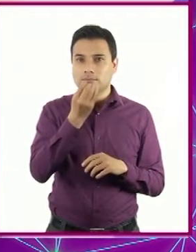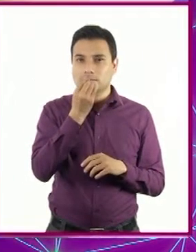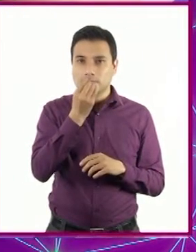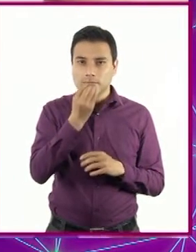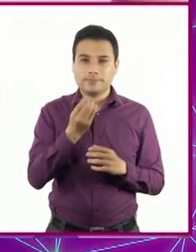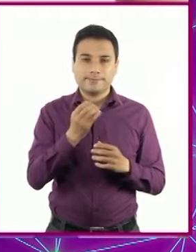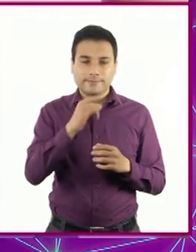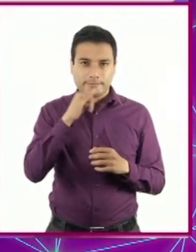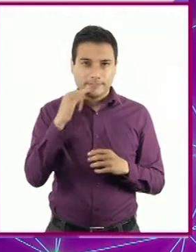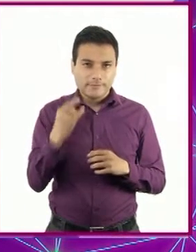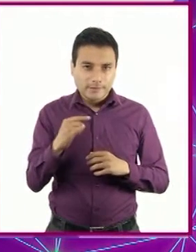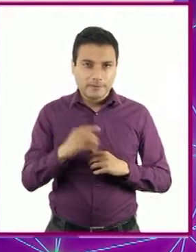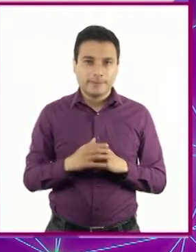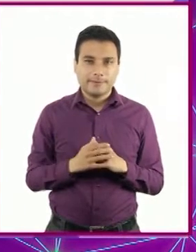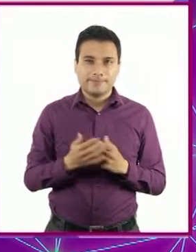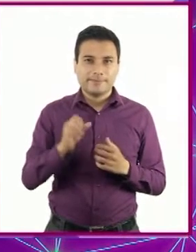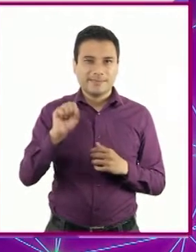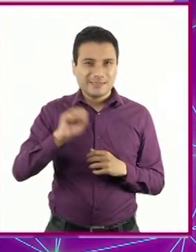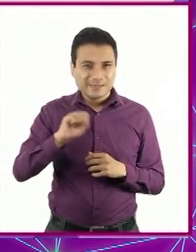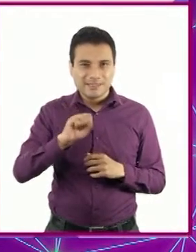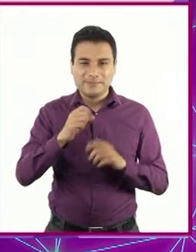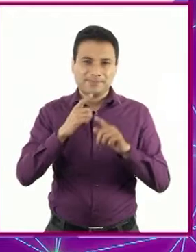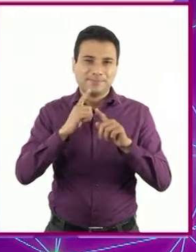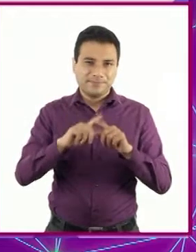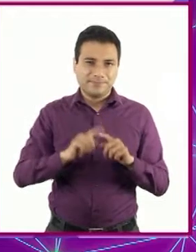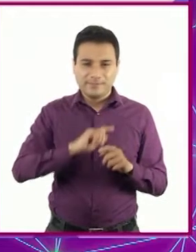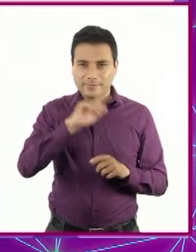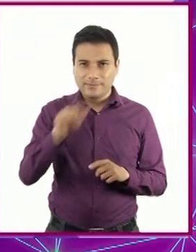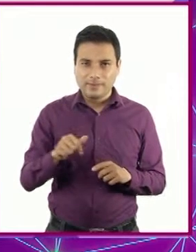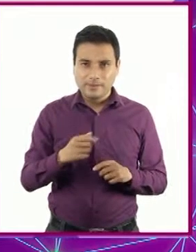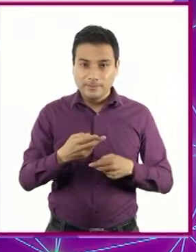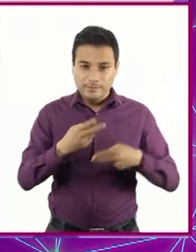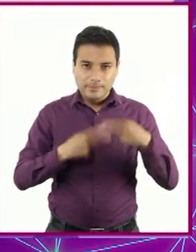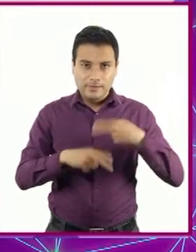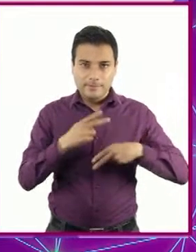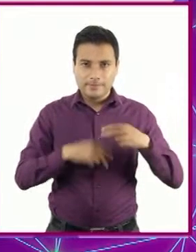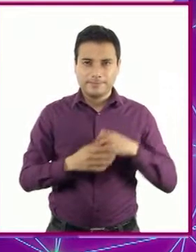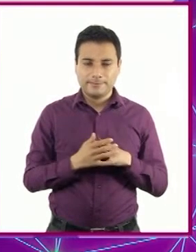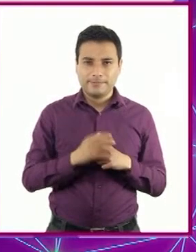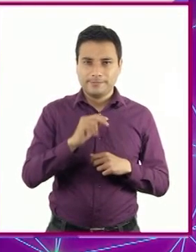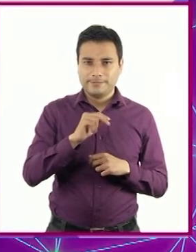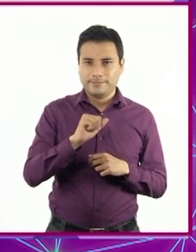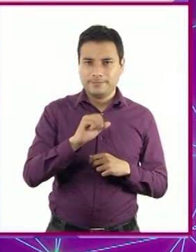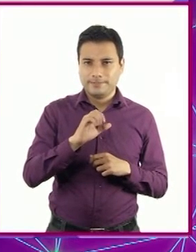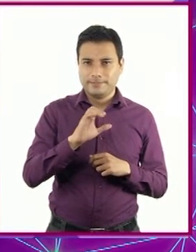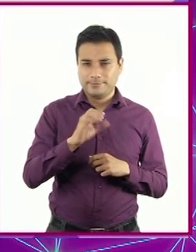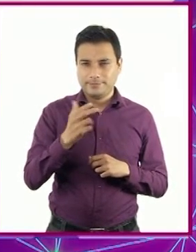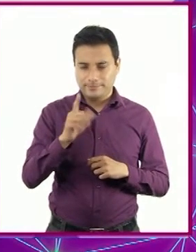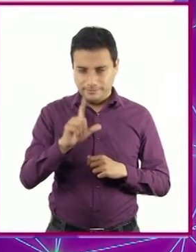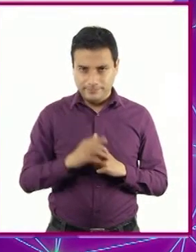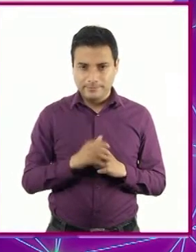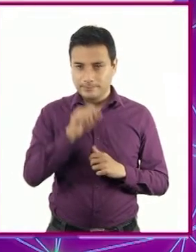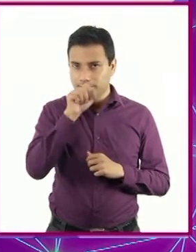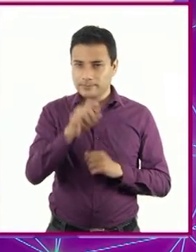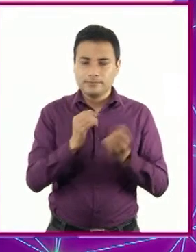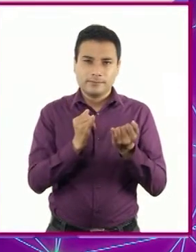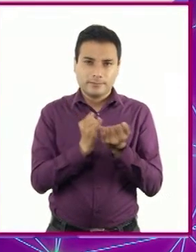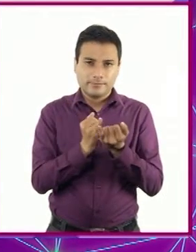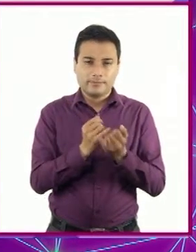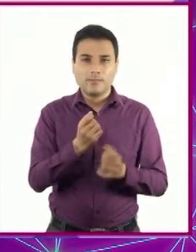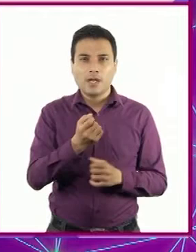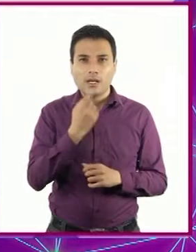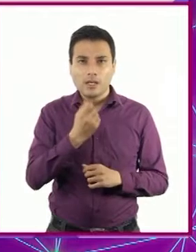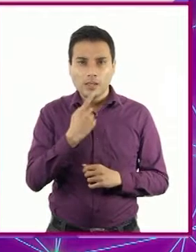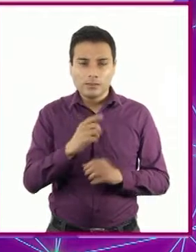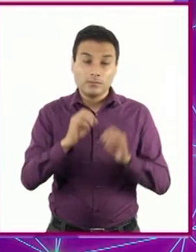alimentos irritantes, que propician la producción de ácido clorhídrico, los ayunos prolongados, la ingesta crónica de antiinflamatorios